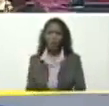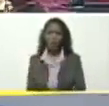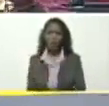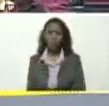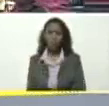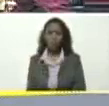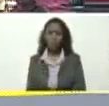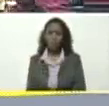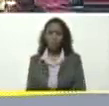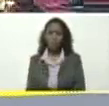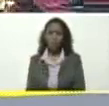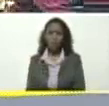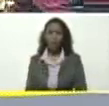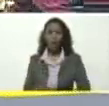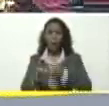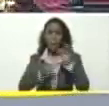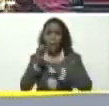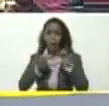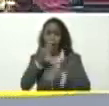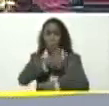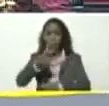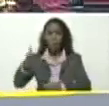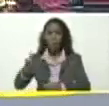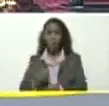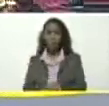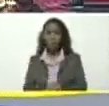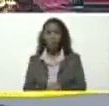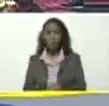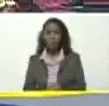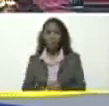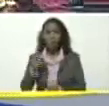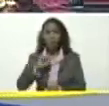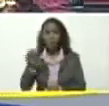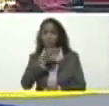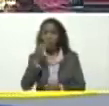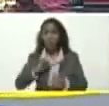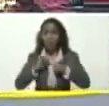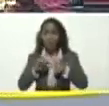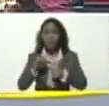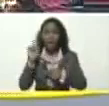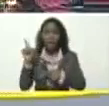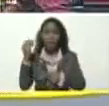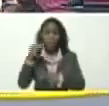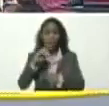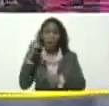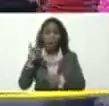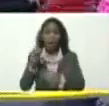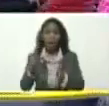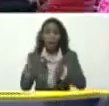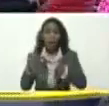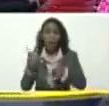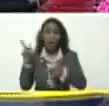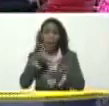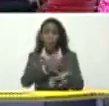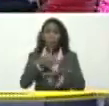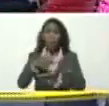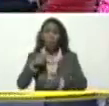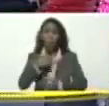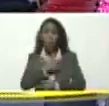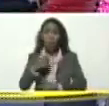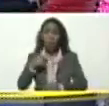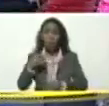y explicamos a la gente. Presidente, excelente iniciativa, porque aquí están además los ganadores de esos premios. Yo quería,